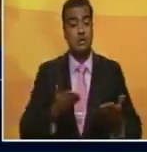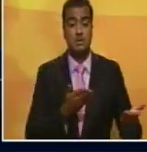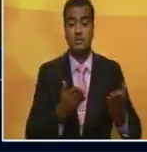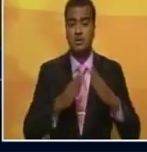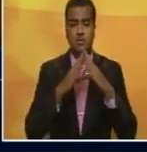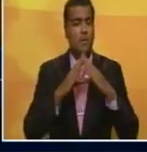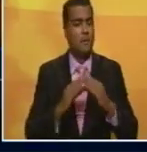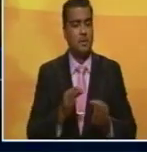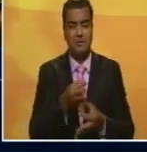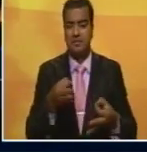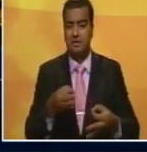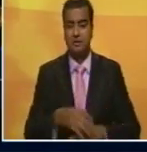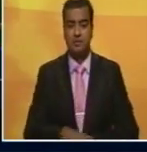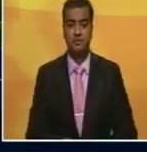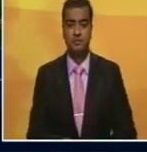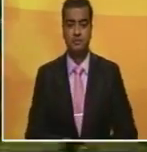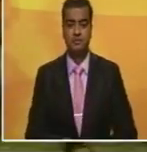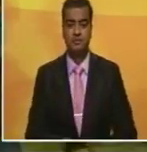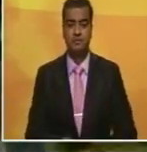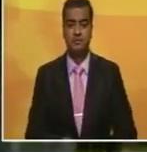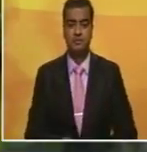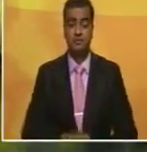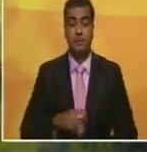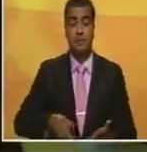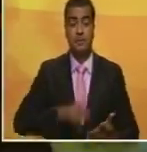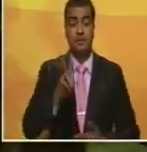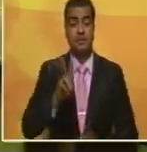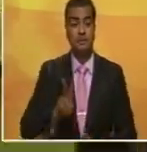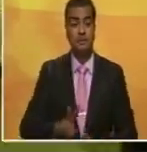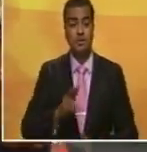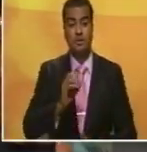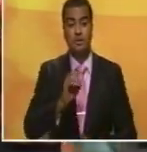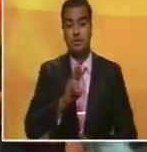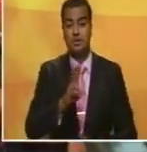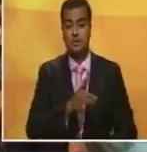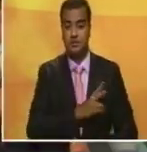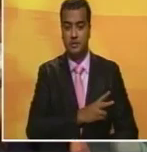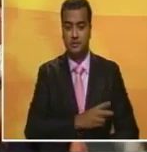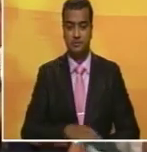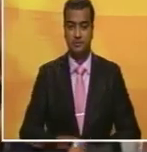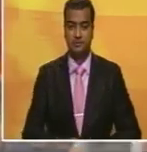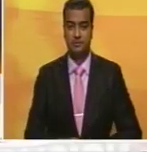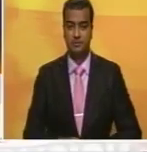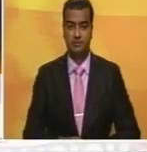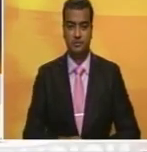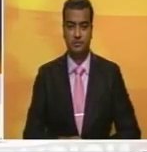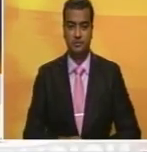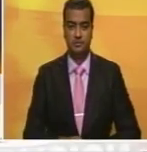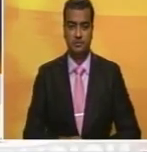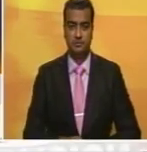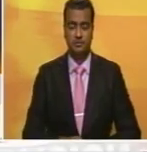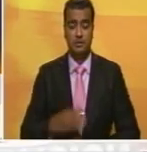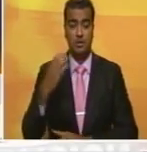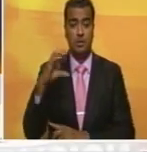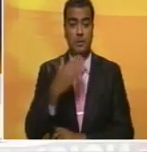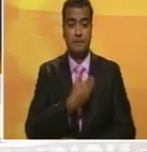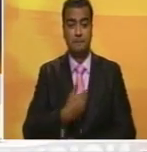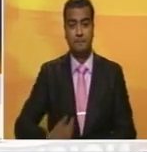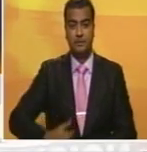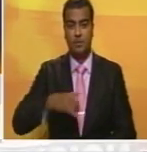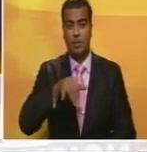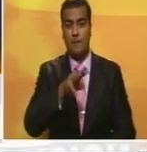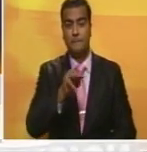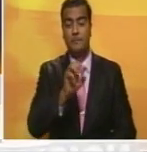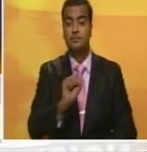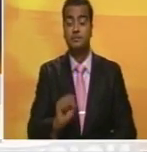estaba completamente restablecido. En Plaza Venezuela, Oliver Rodríguez, Noticiero Venevisión. En Colombia, el presidente Juan Manuel